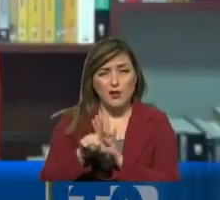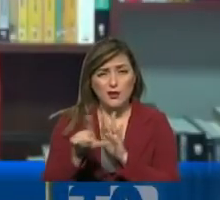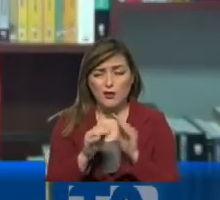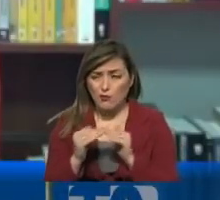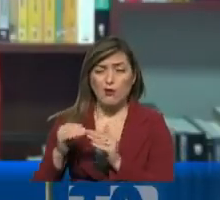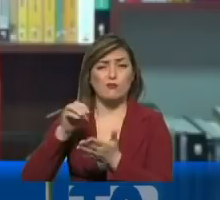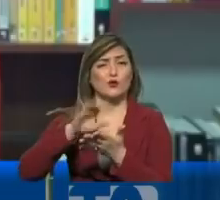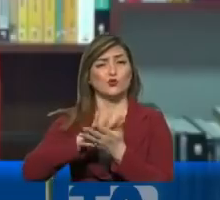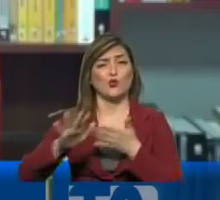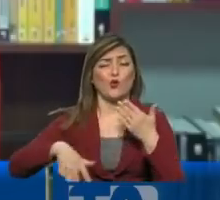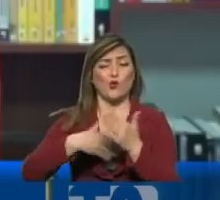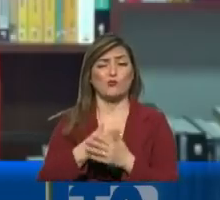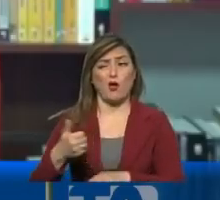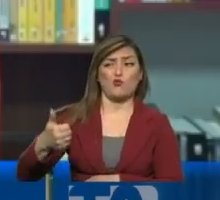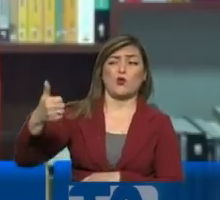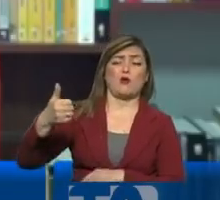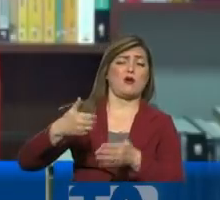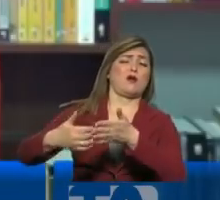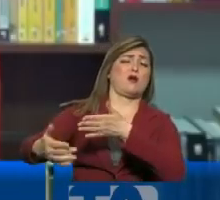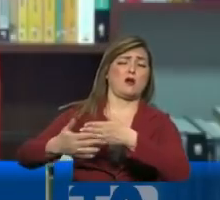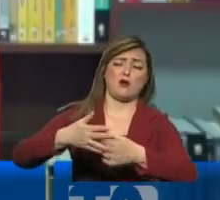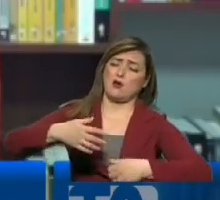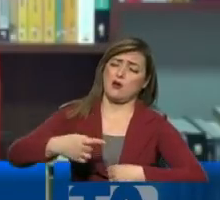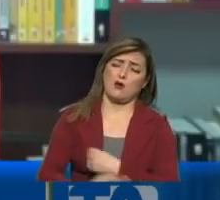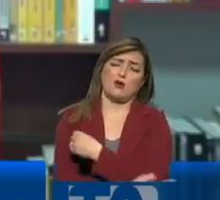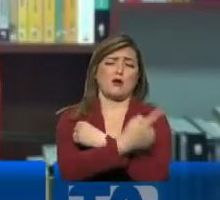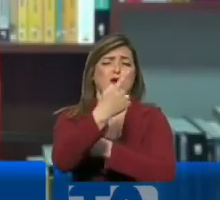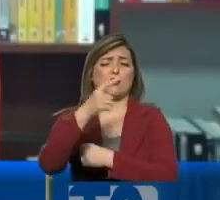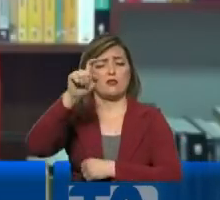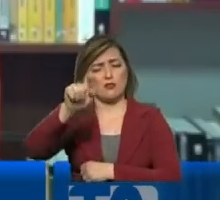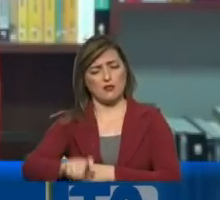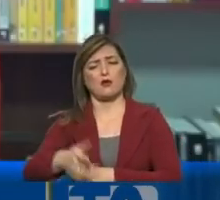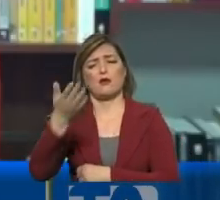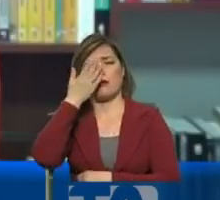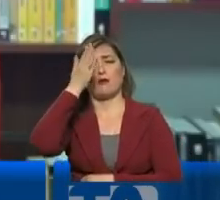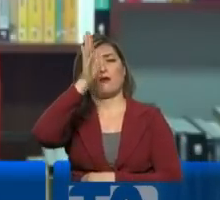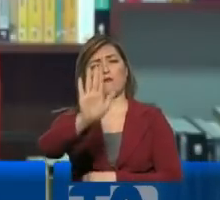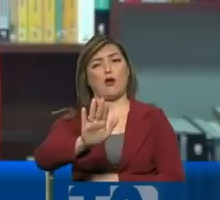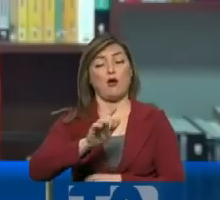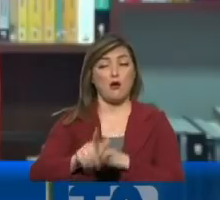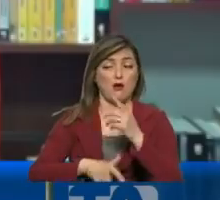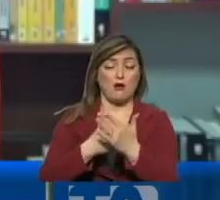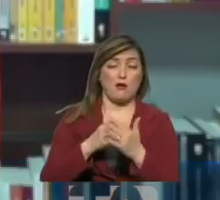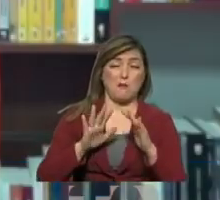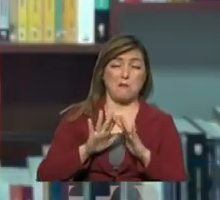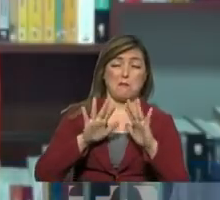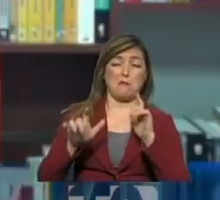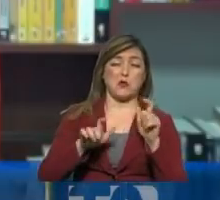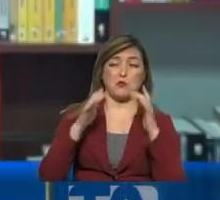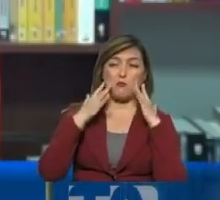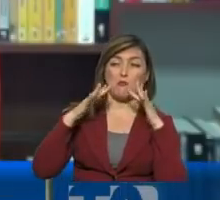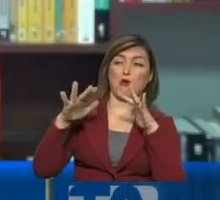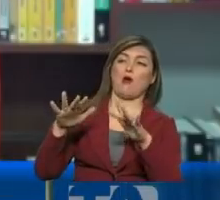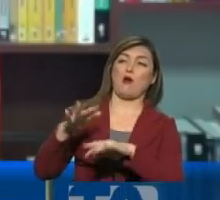para todos. Por más autoridad que sea, si se cometió un delito tendrá que responder. Y al ser